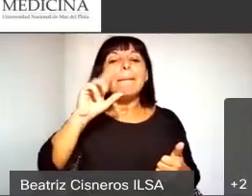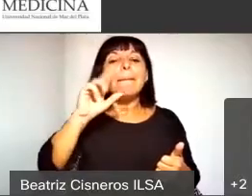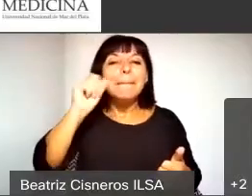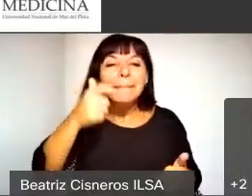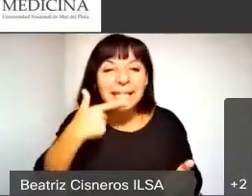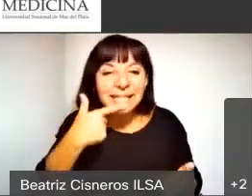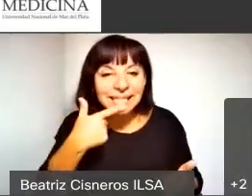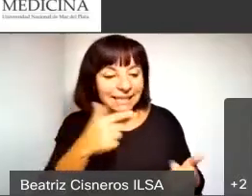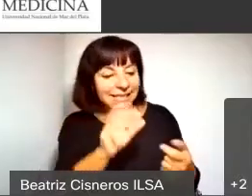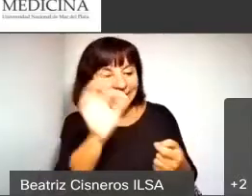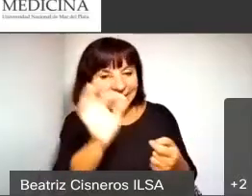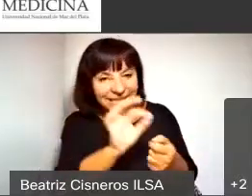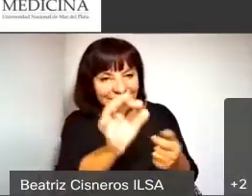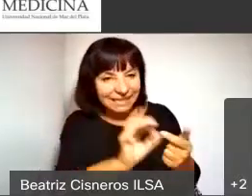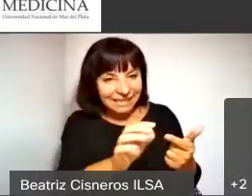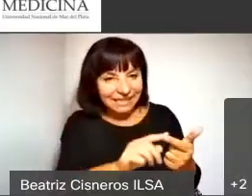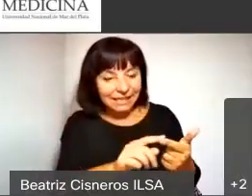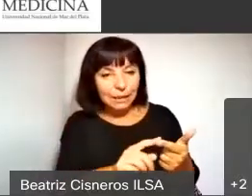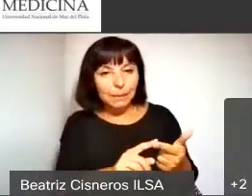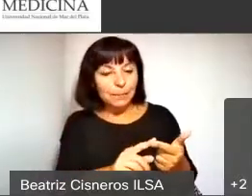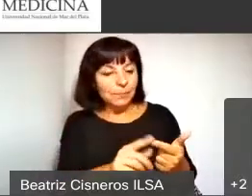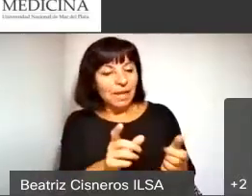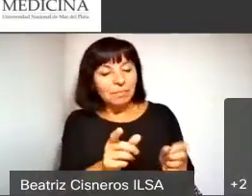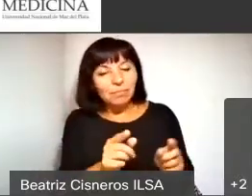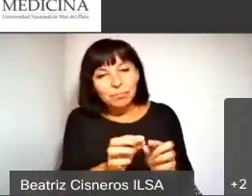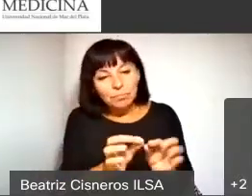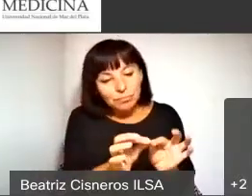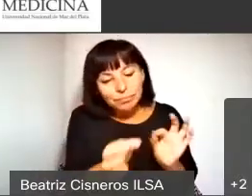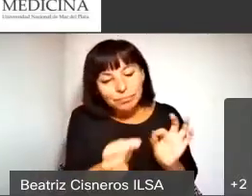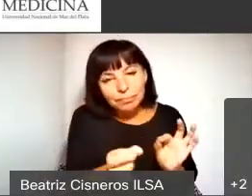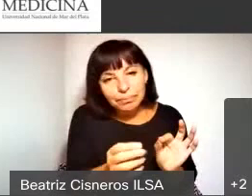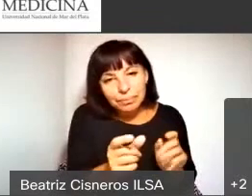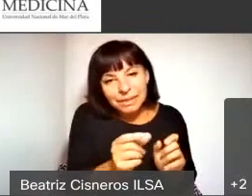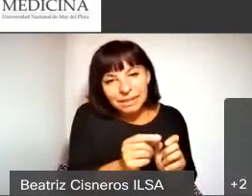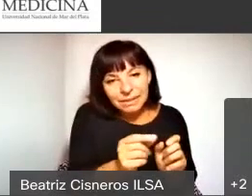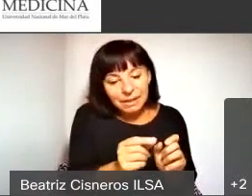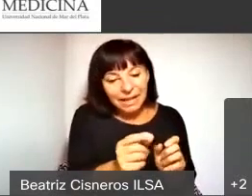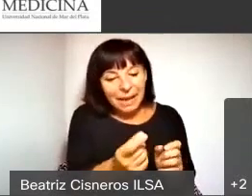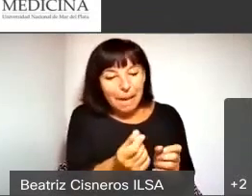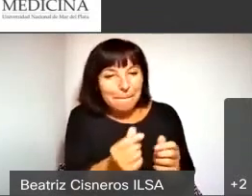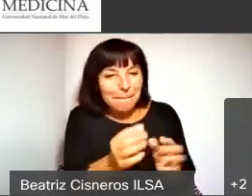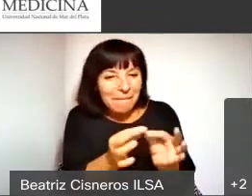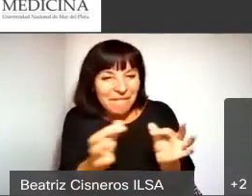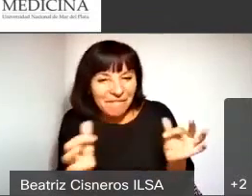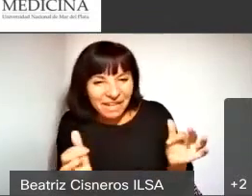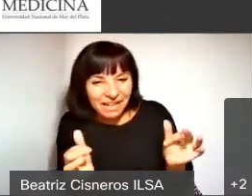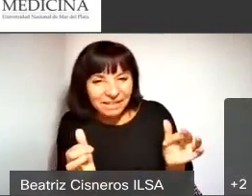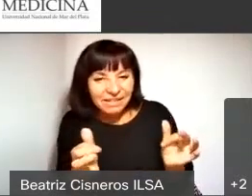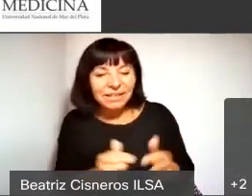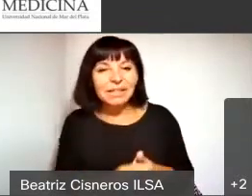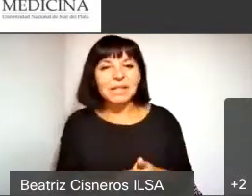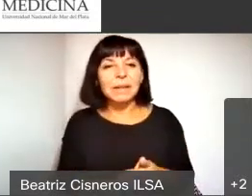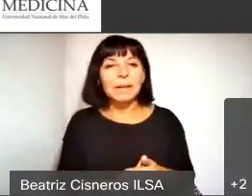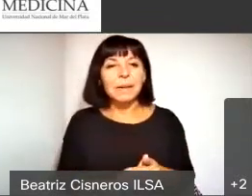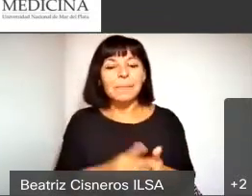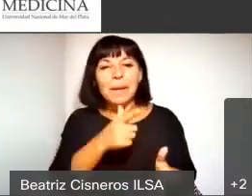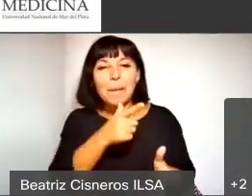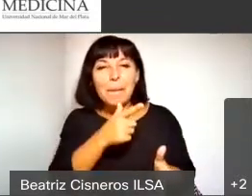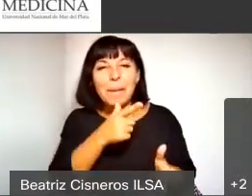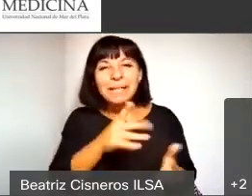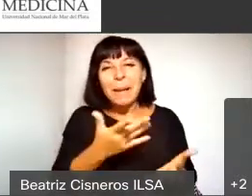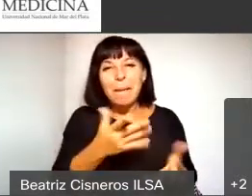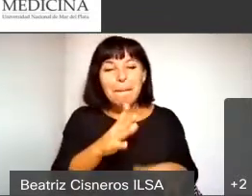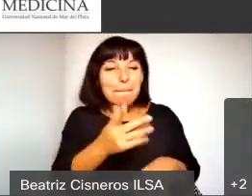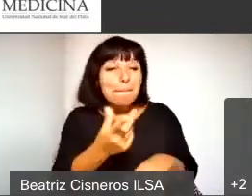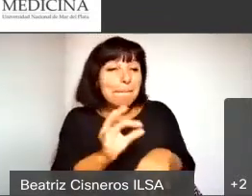tienen una longitud menor y también un menor diámetro. Se asemejan a